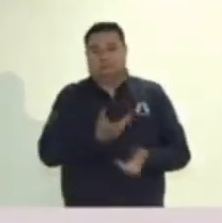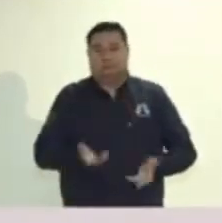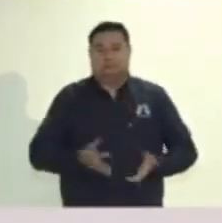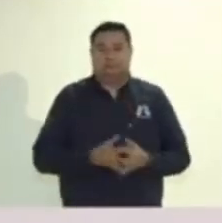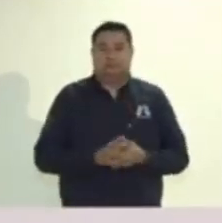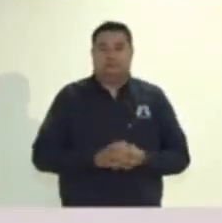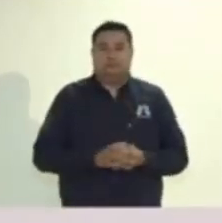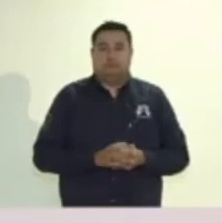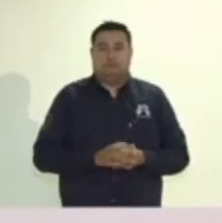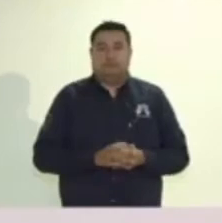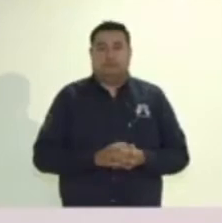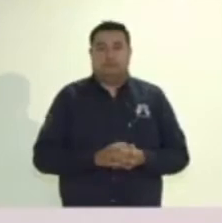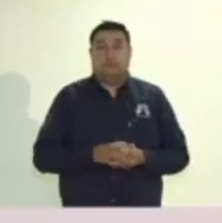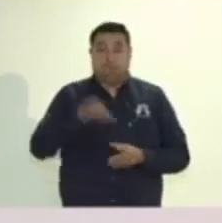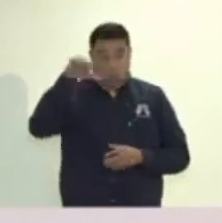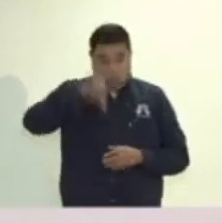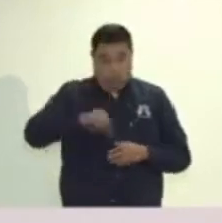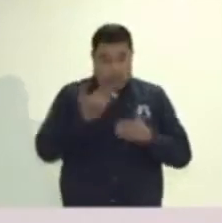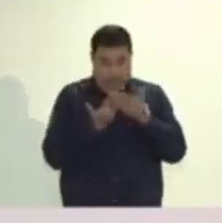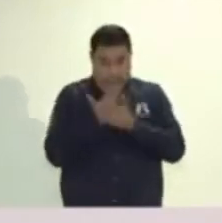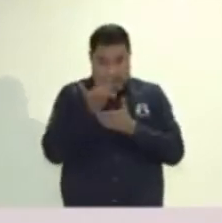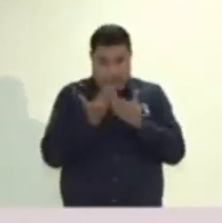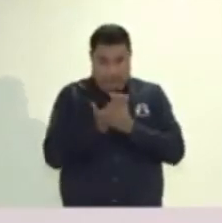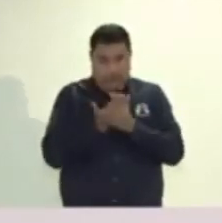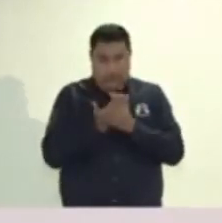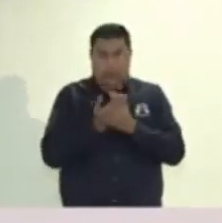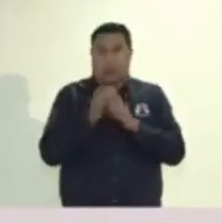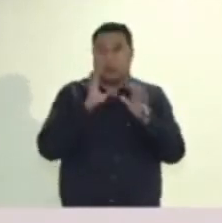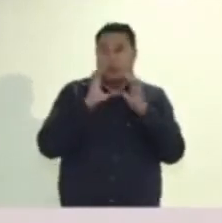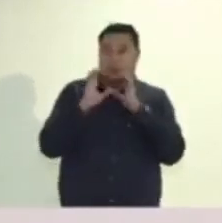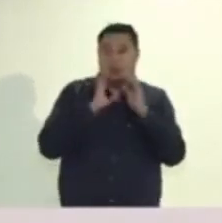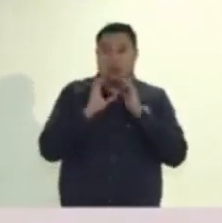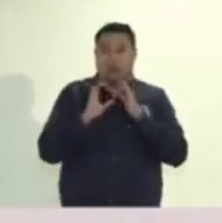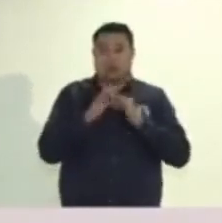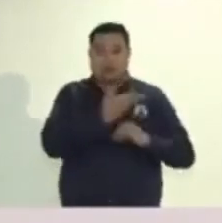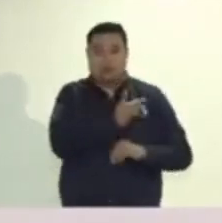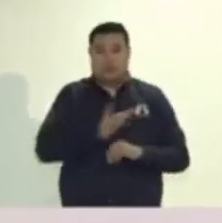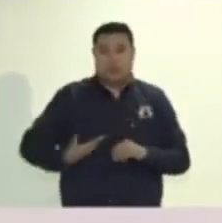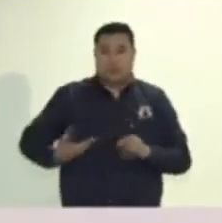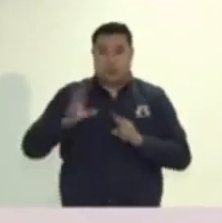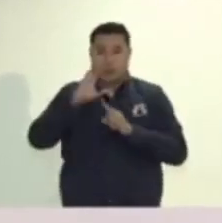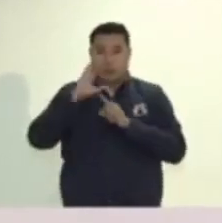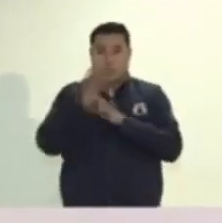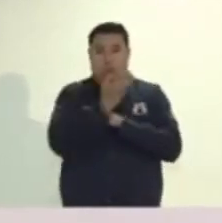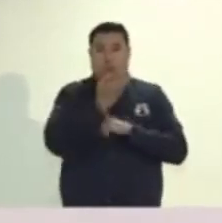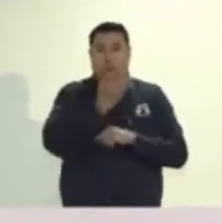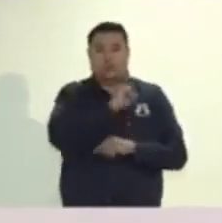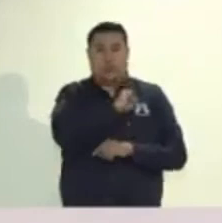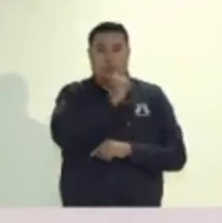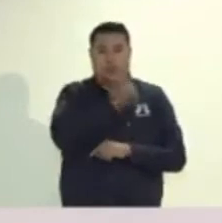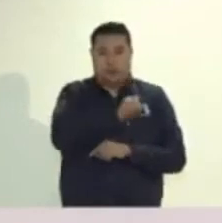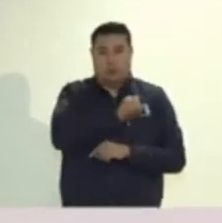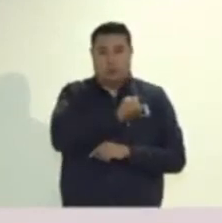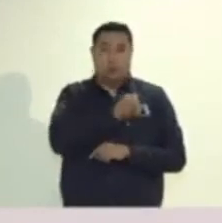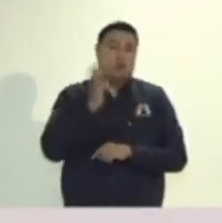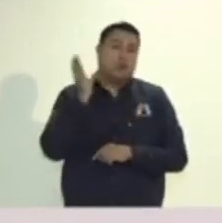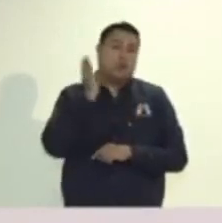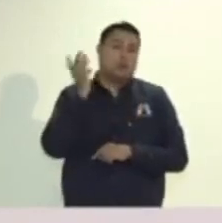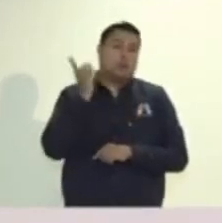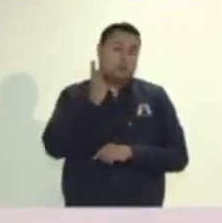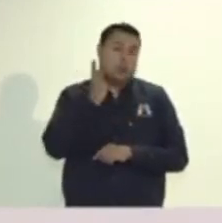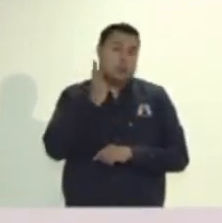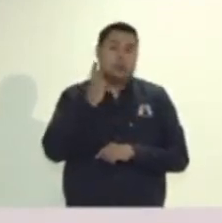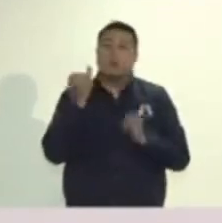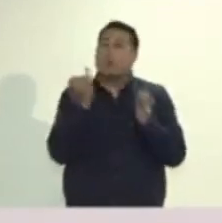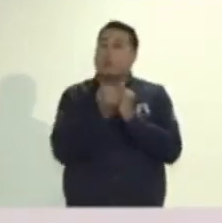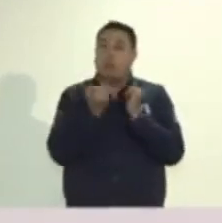He establecido el día de hoy en la mañana comunicación con la presidenta de la Comisión de Salud del Congreso del Estado, pidiéndole